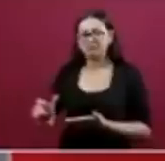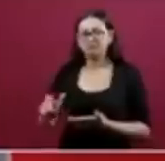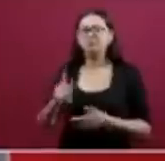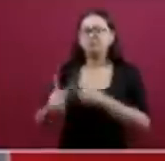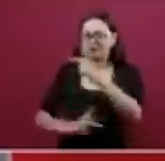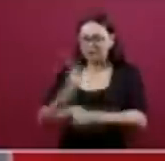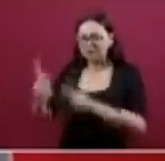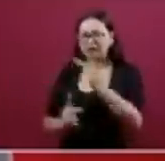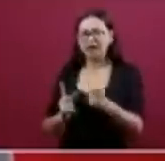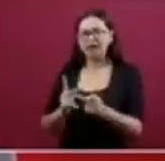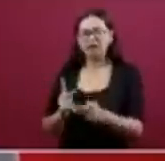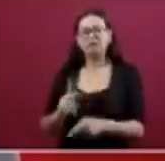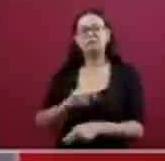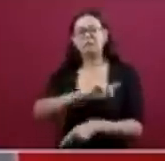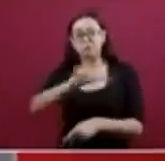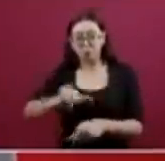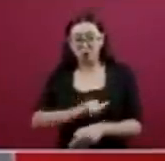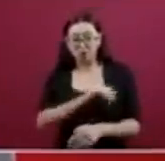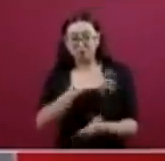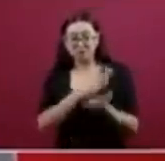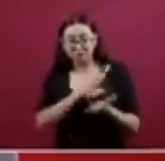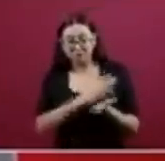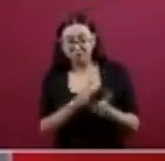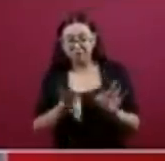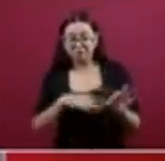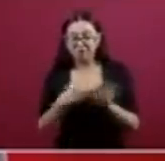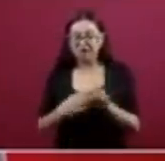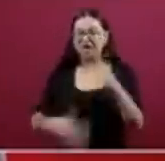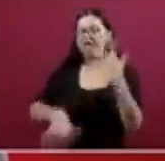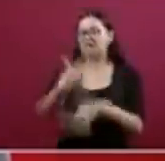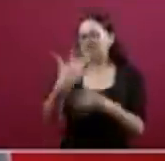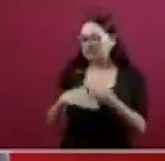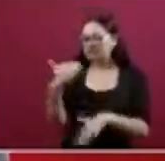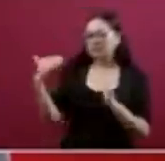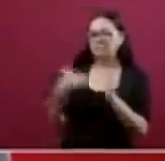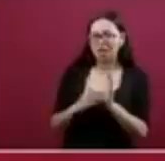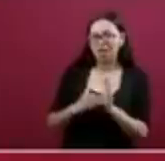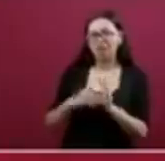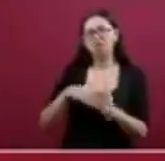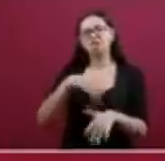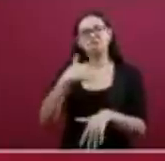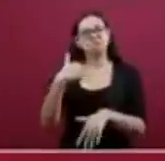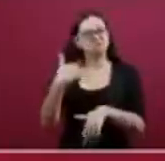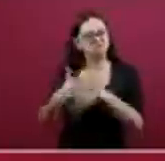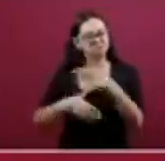automático 15. Terminan de pagar los 15 y en automático 20.